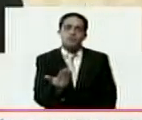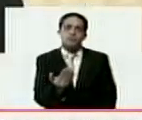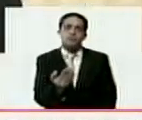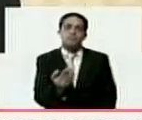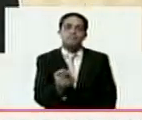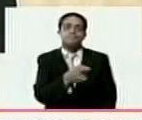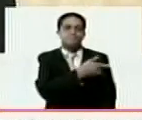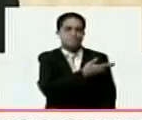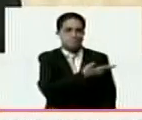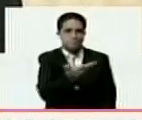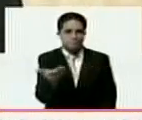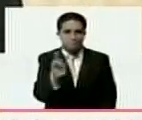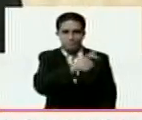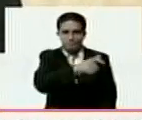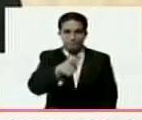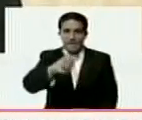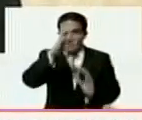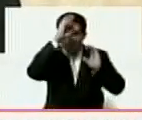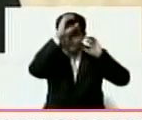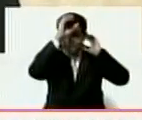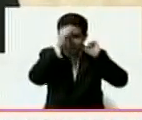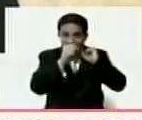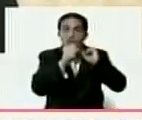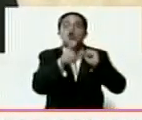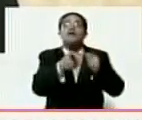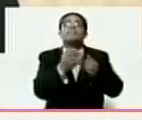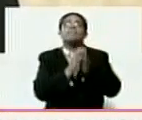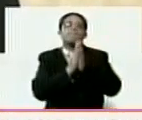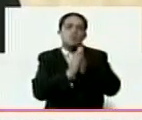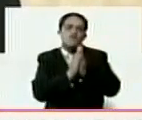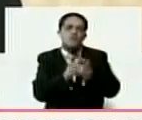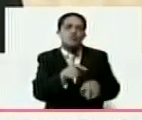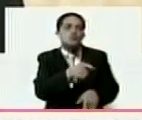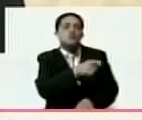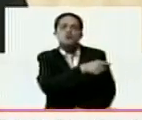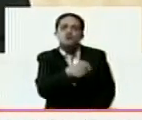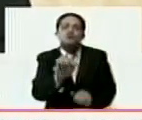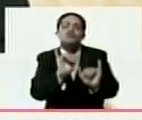excelencias, embajadores, que le transmitan a su